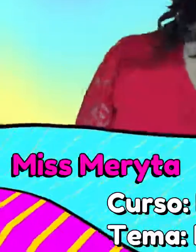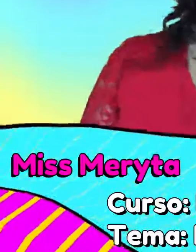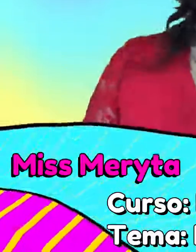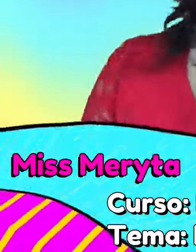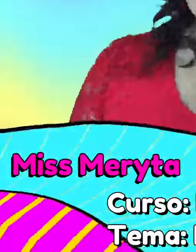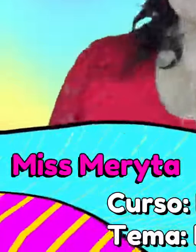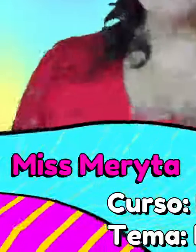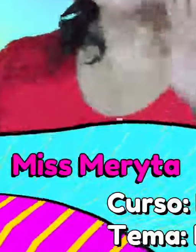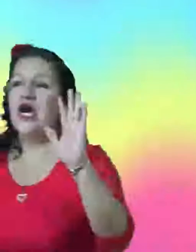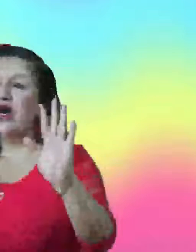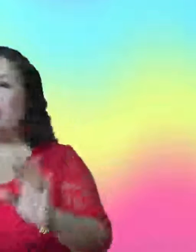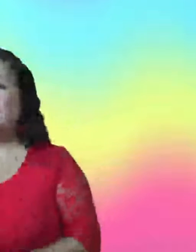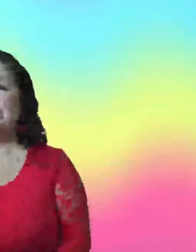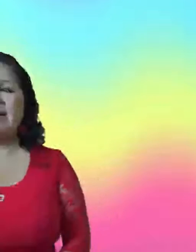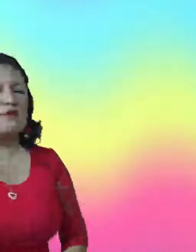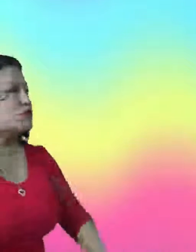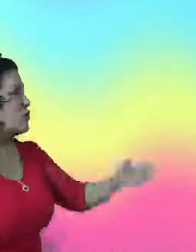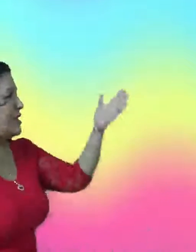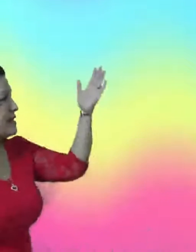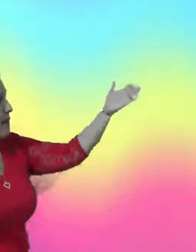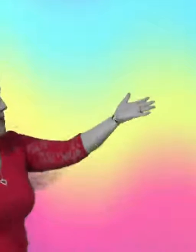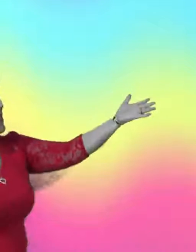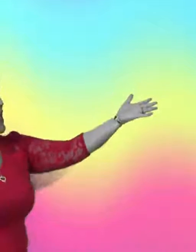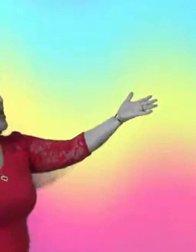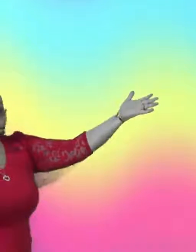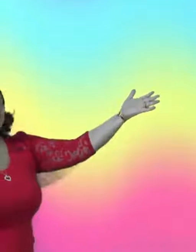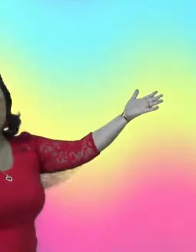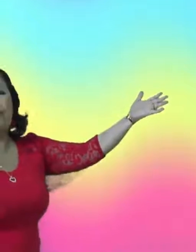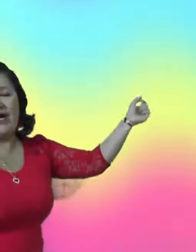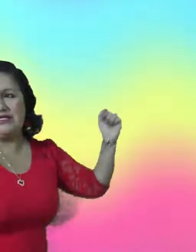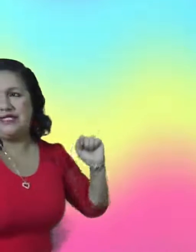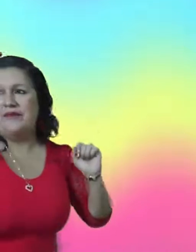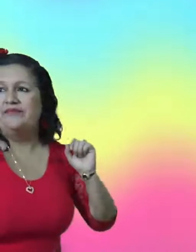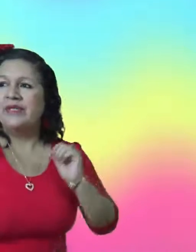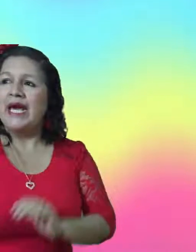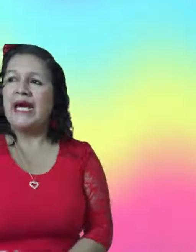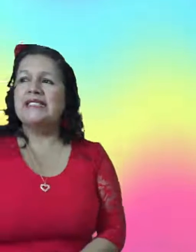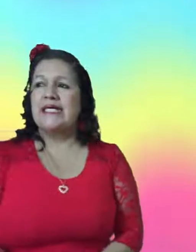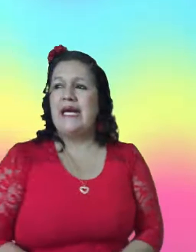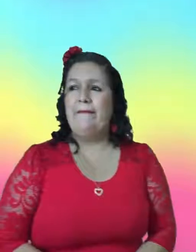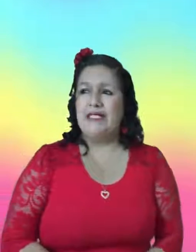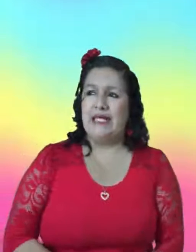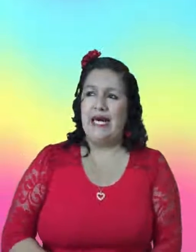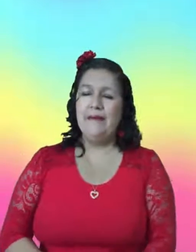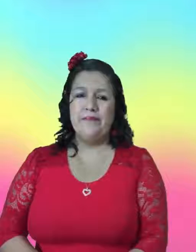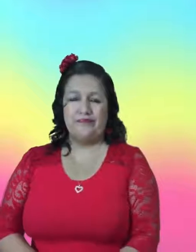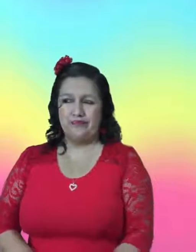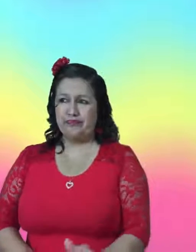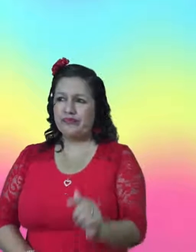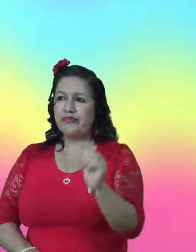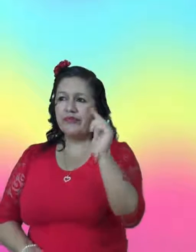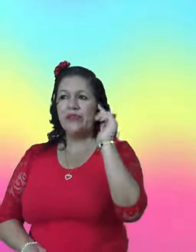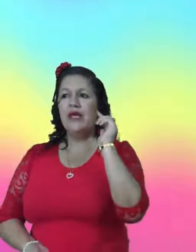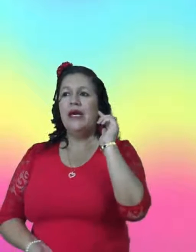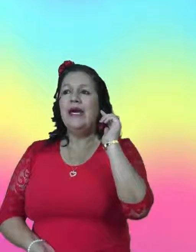Tenemos varias etapas. Comenzamos con la etapa de la infancia. Esta etapa se da